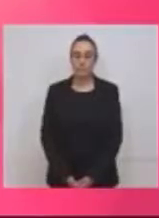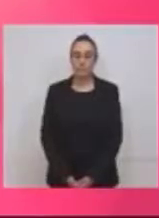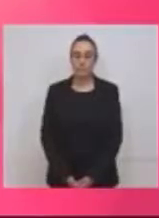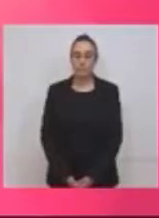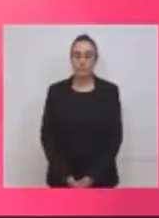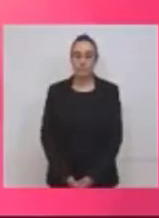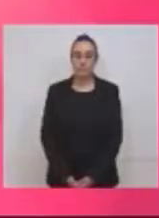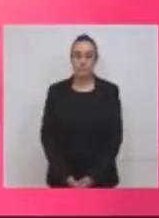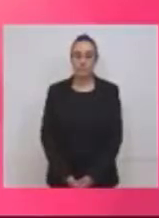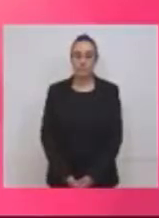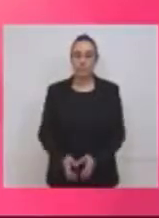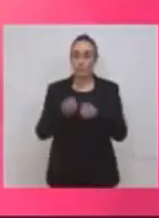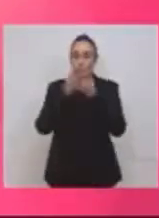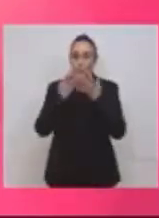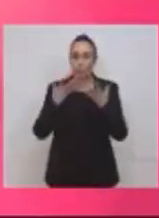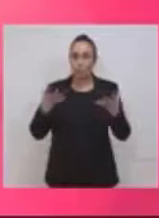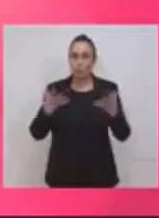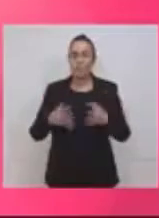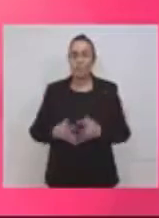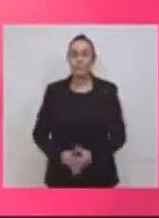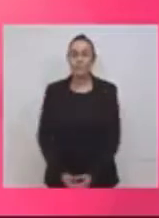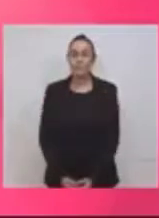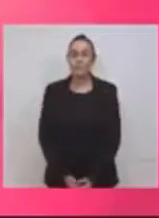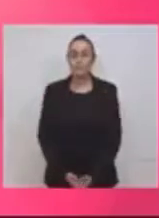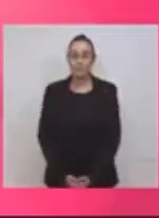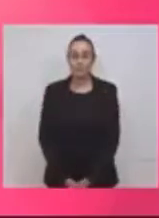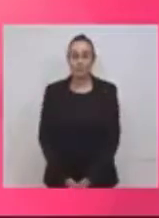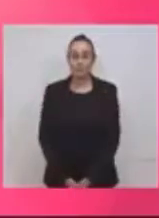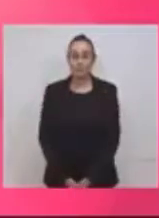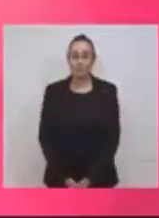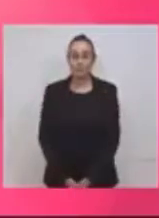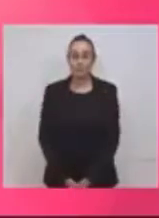Muy bien, el libro de hacerlo.